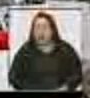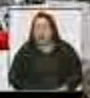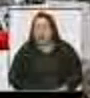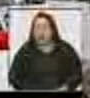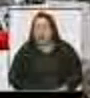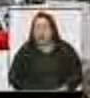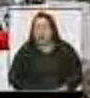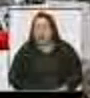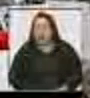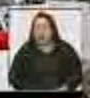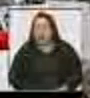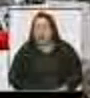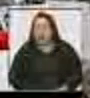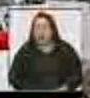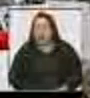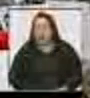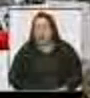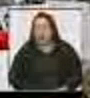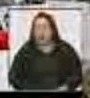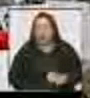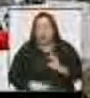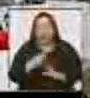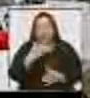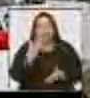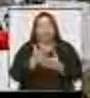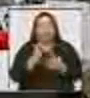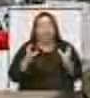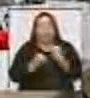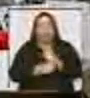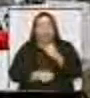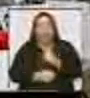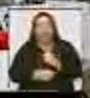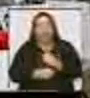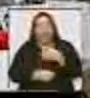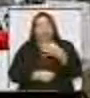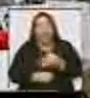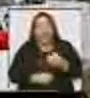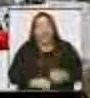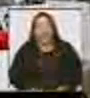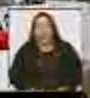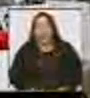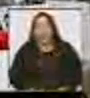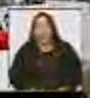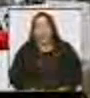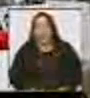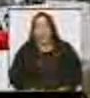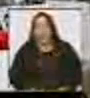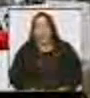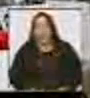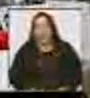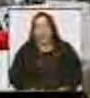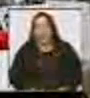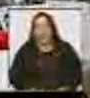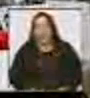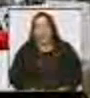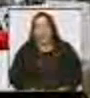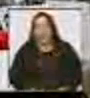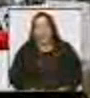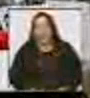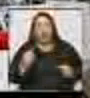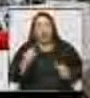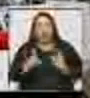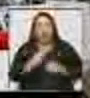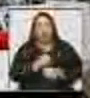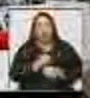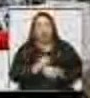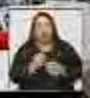65 tiene altos problemas para conseguir empleo. Y esa es una realidad. El sistema laboral que nosotros tenemos y que ha